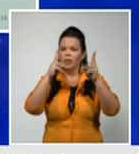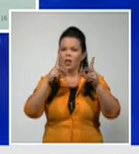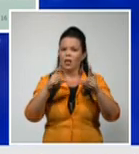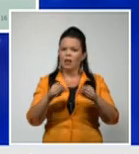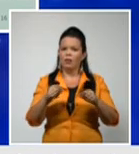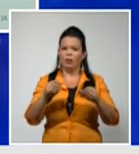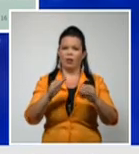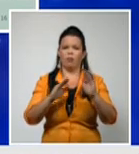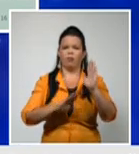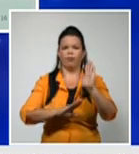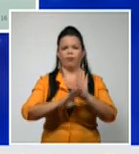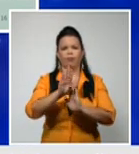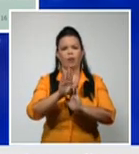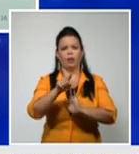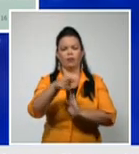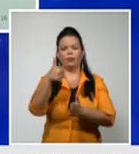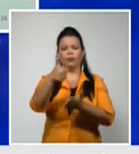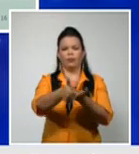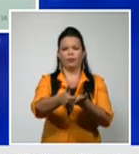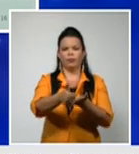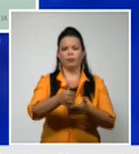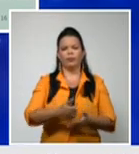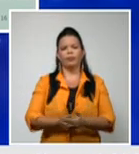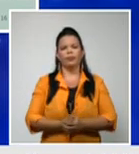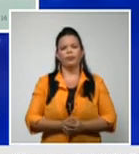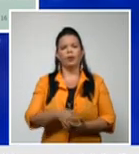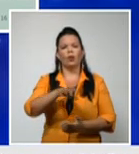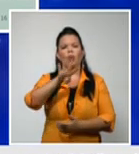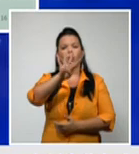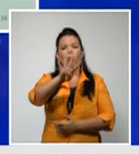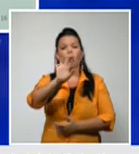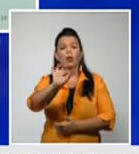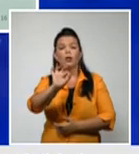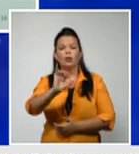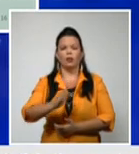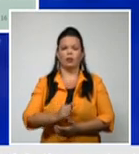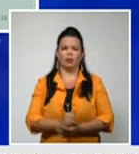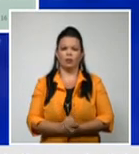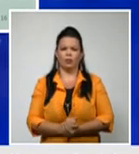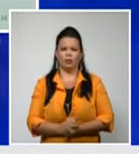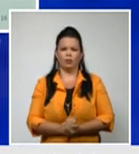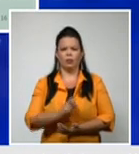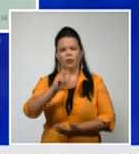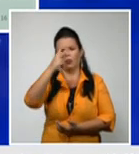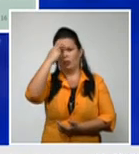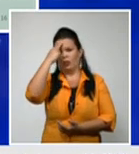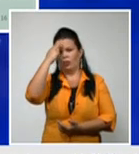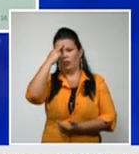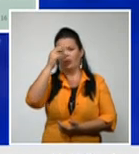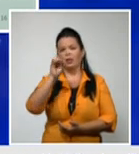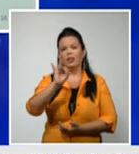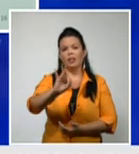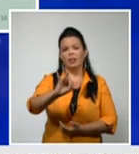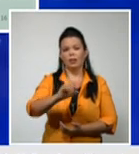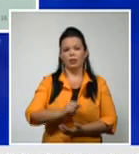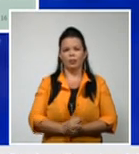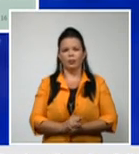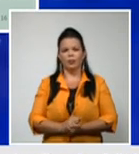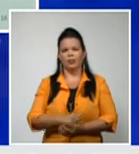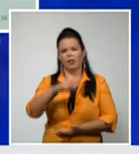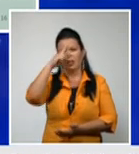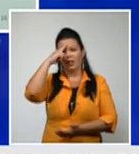el municipio cabecera, Santiago de Cuba, con 40. Segundo Frente con 7, San Luis con 3